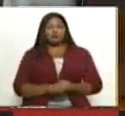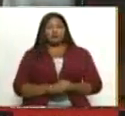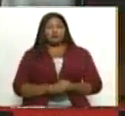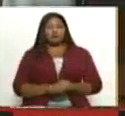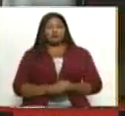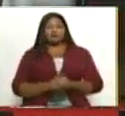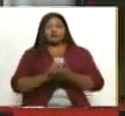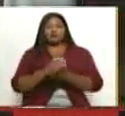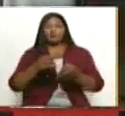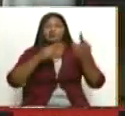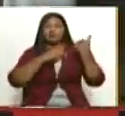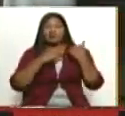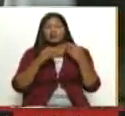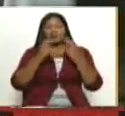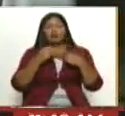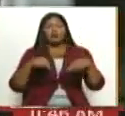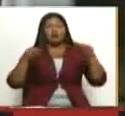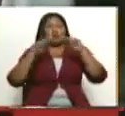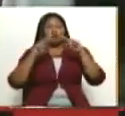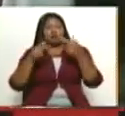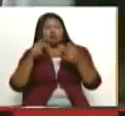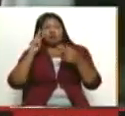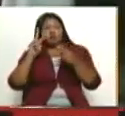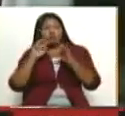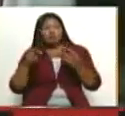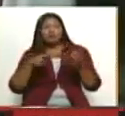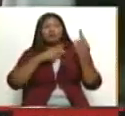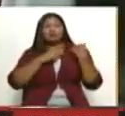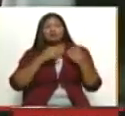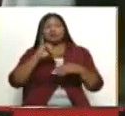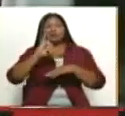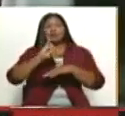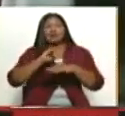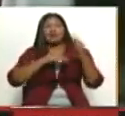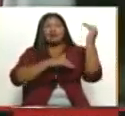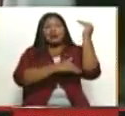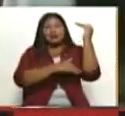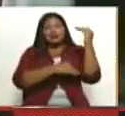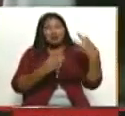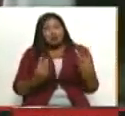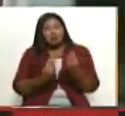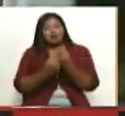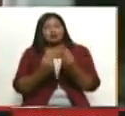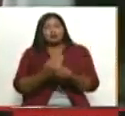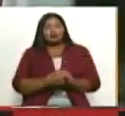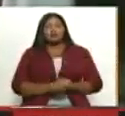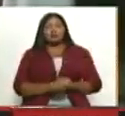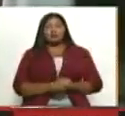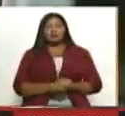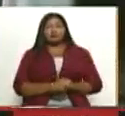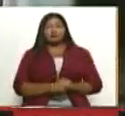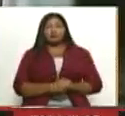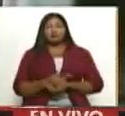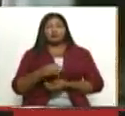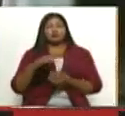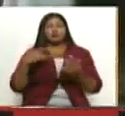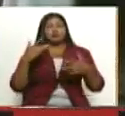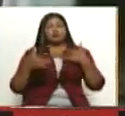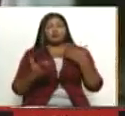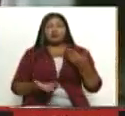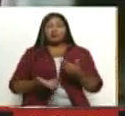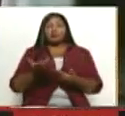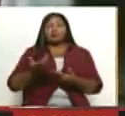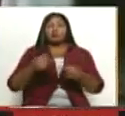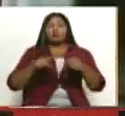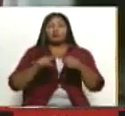también representantes de las Naciones Unidas y representantes de la Iglesia Católica que nos acompañan en esta actividad tan importante.